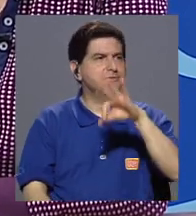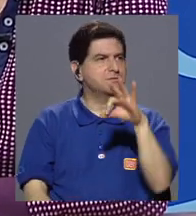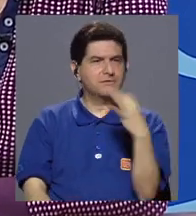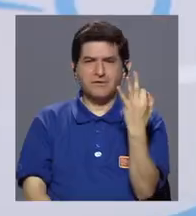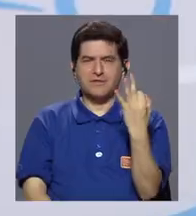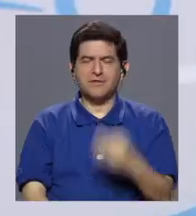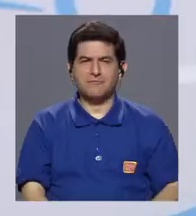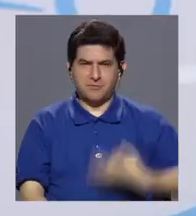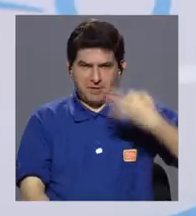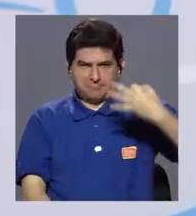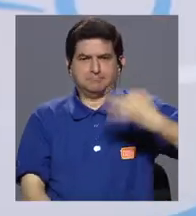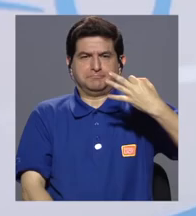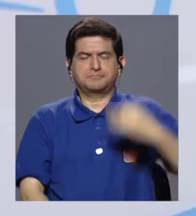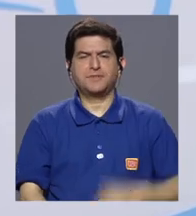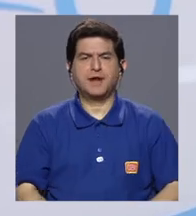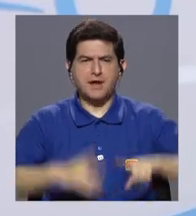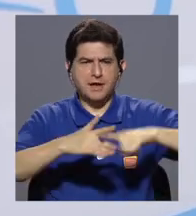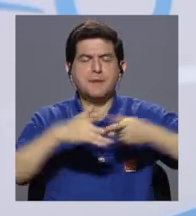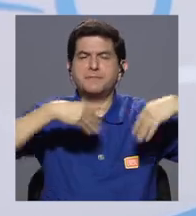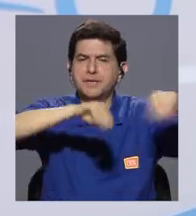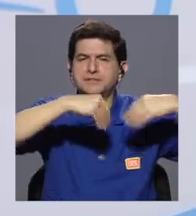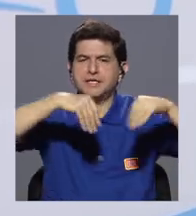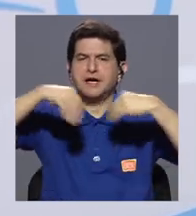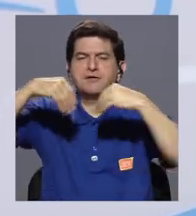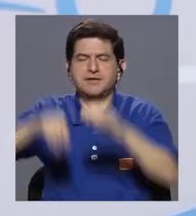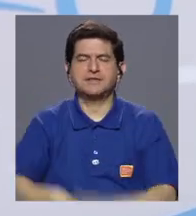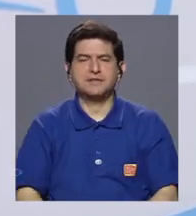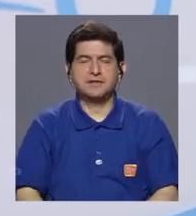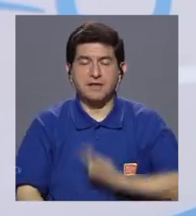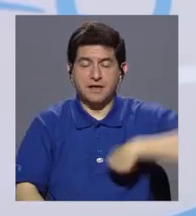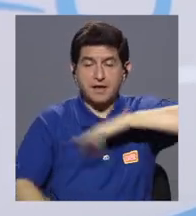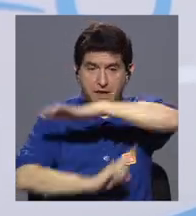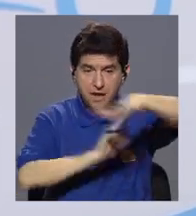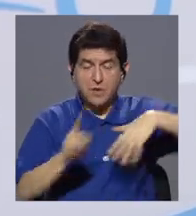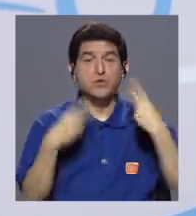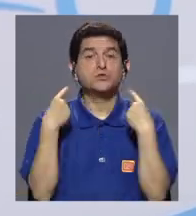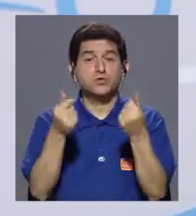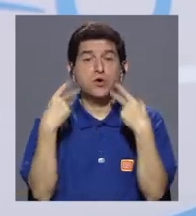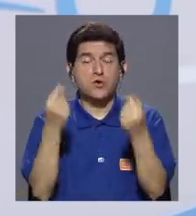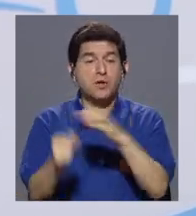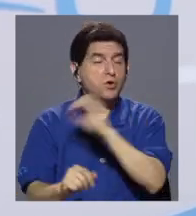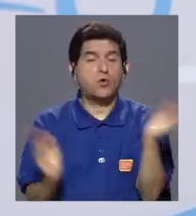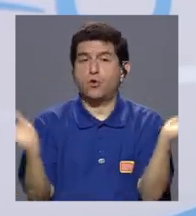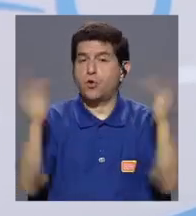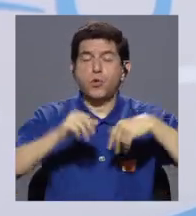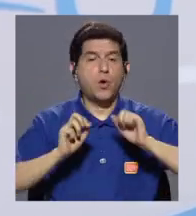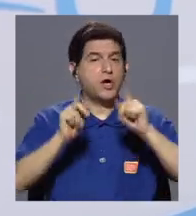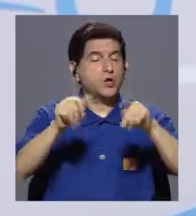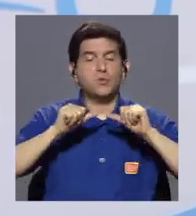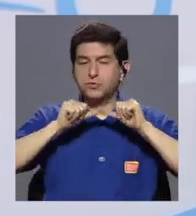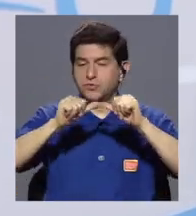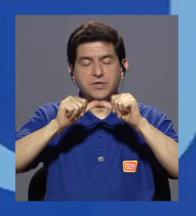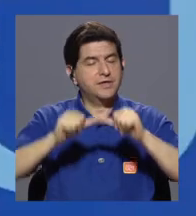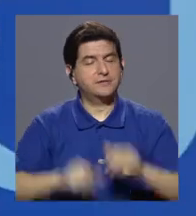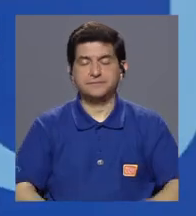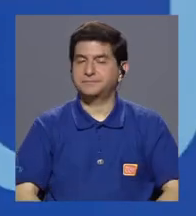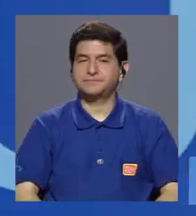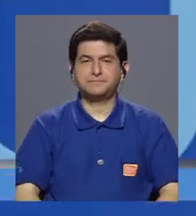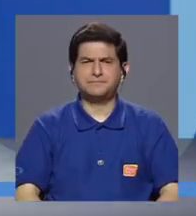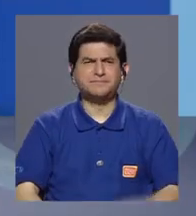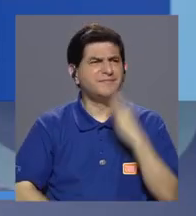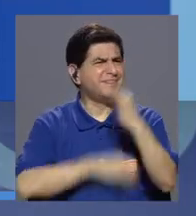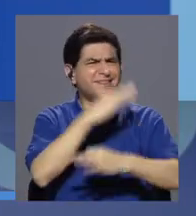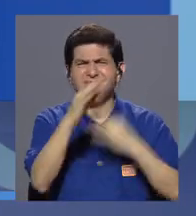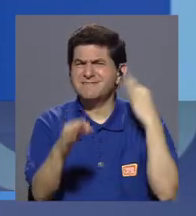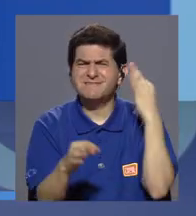más formal y que empiecen a vender en nuestro entorno hay que vender rápido porque si no no hay posibilidades de sobrevivir qué